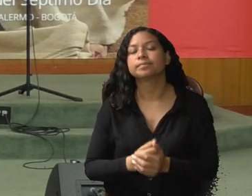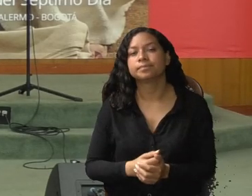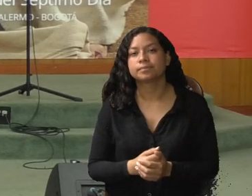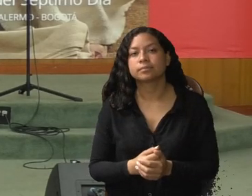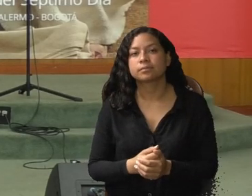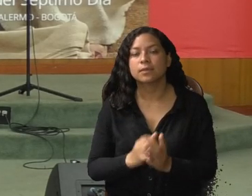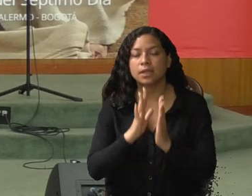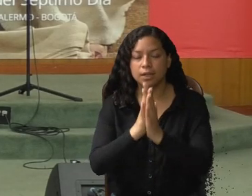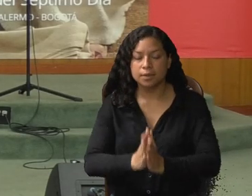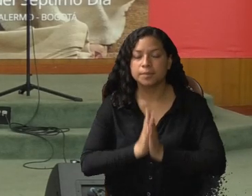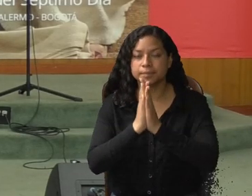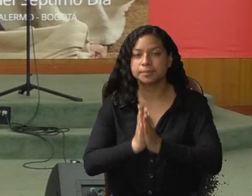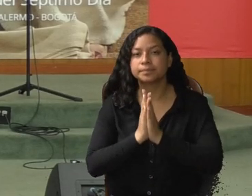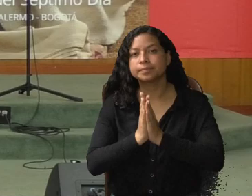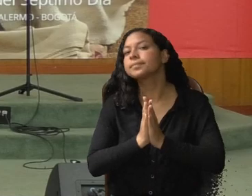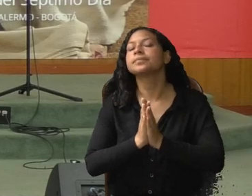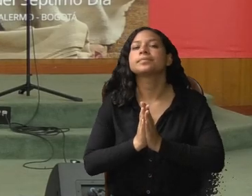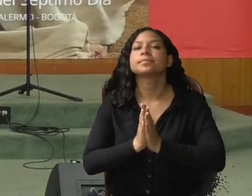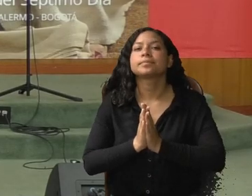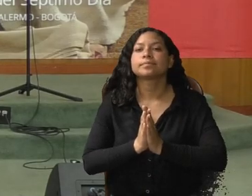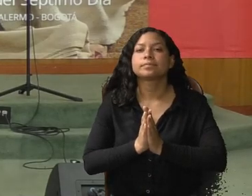orar.